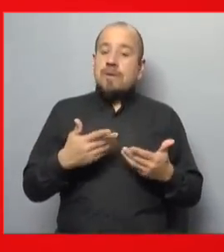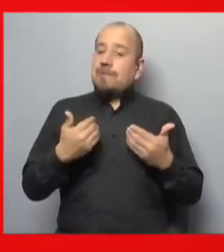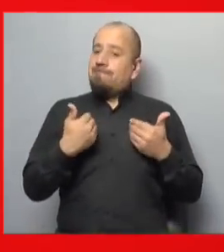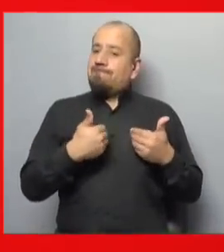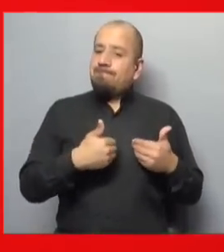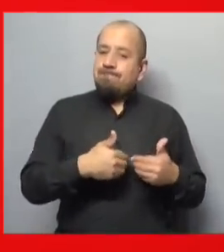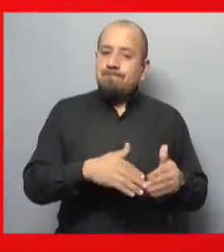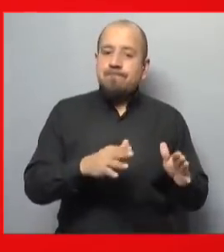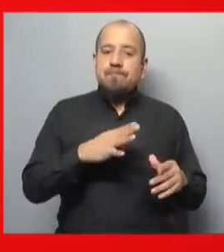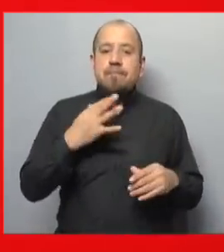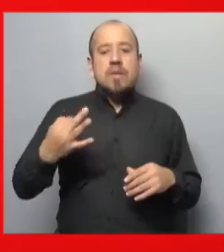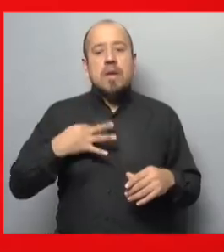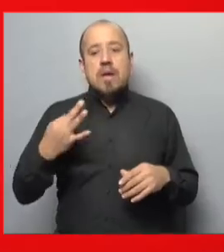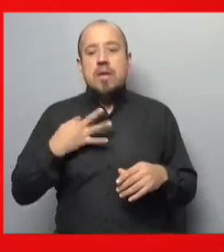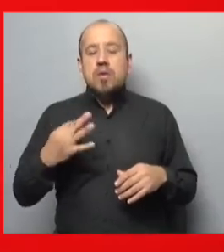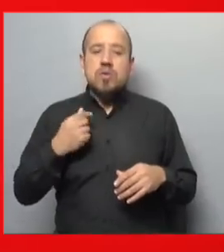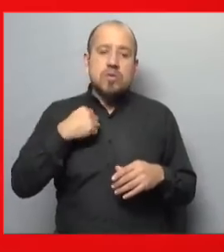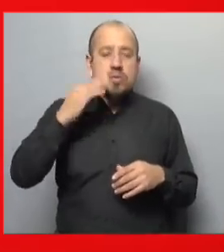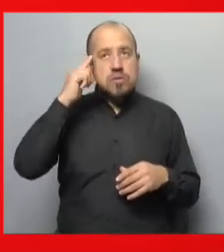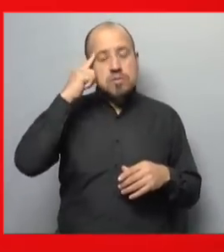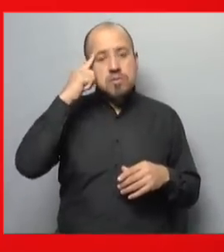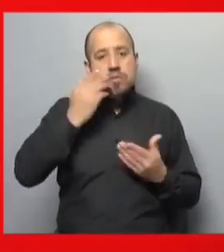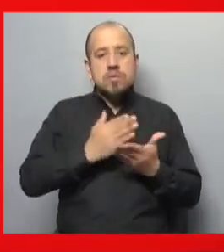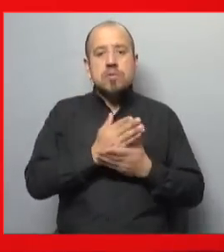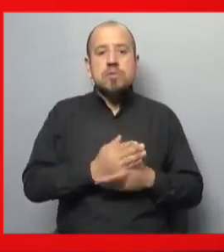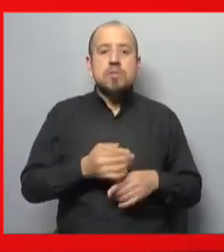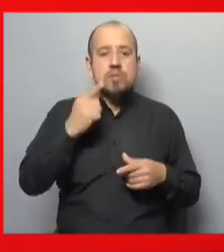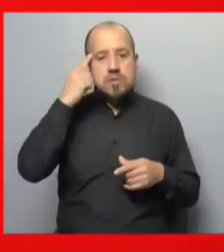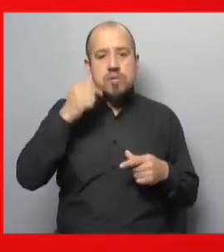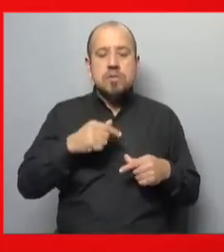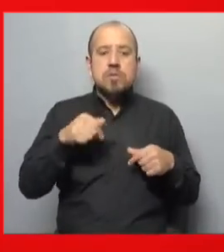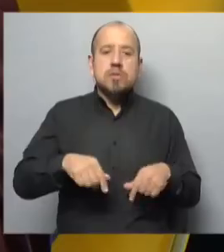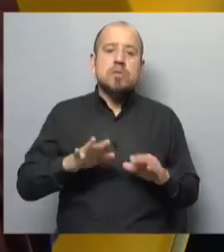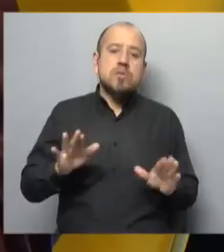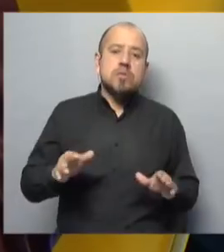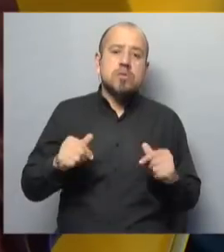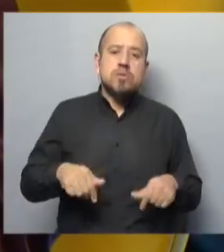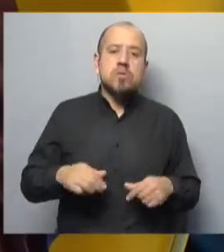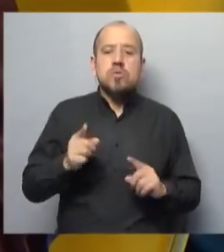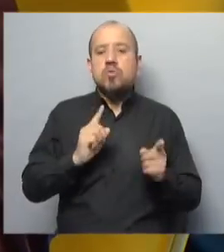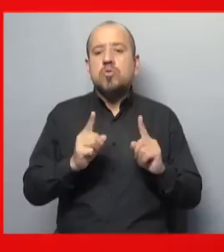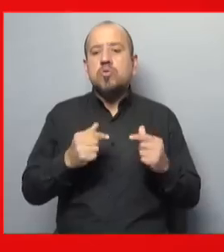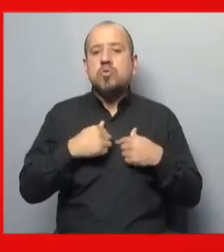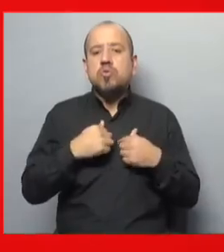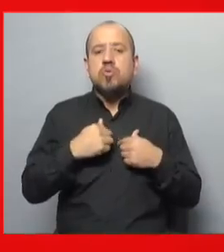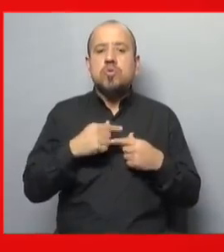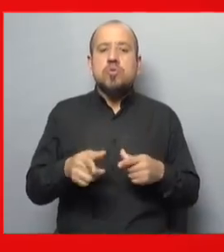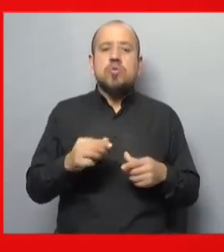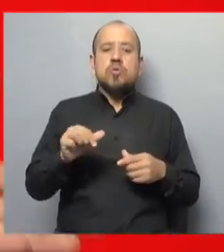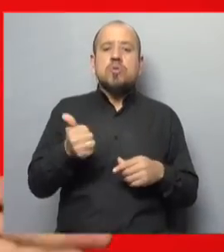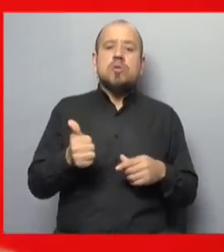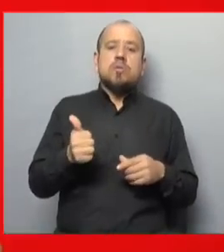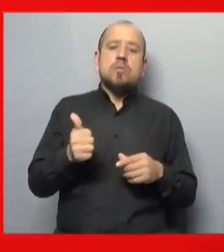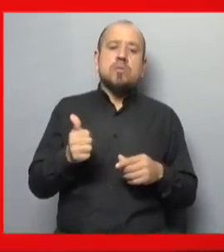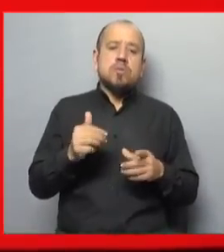durante muchos años nosotros siempre pensamos de hecho somos productos de ese fútbol no acá nosotros nos juntamos 11 y con nuestra competitividad nuestra garra le ganamos cualquiera